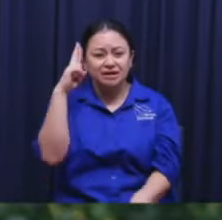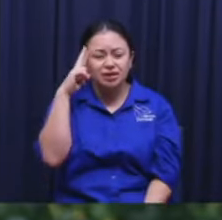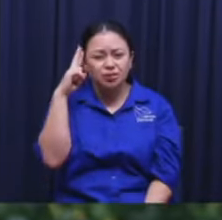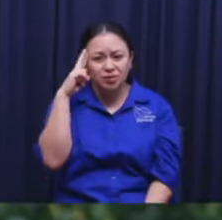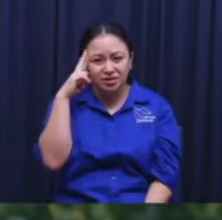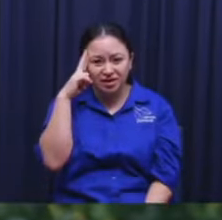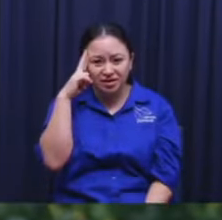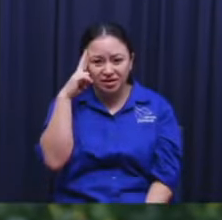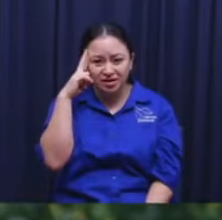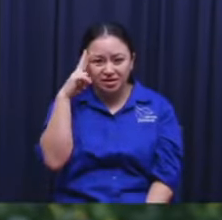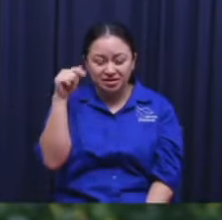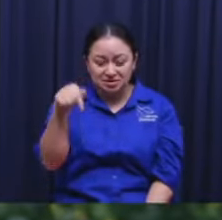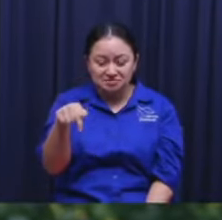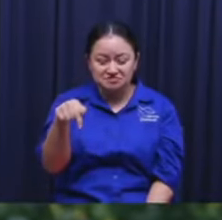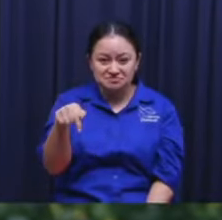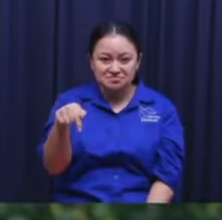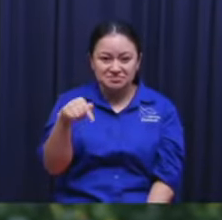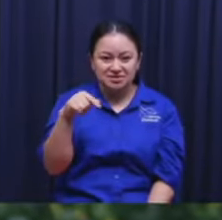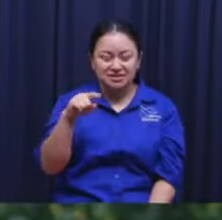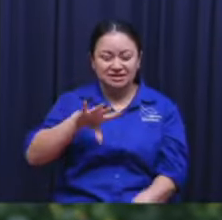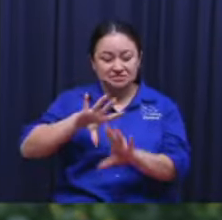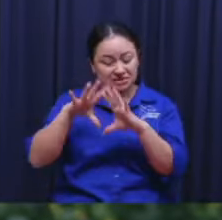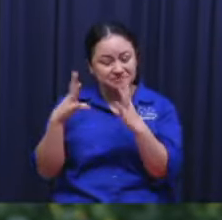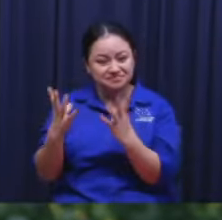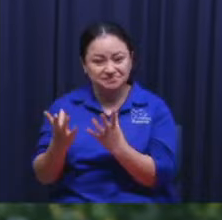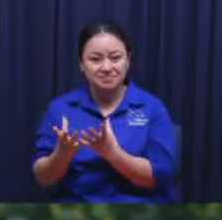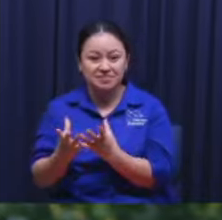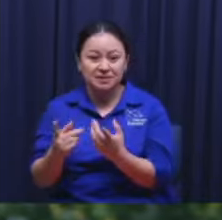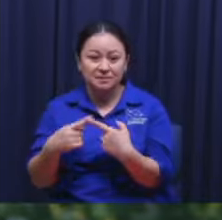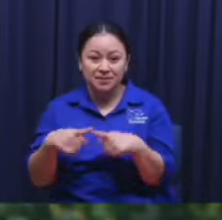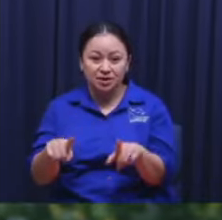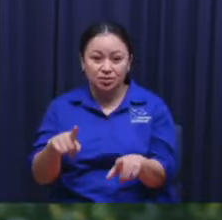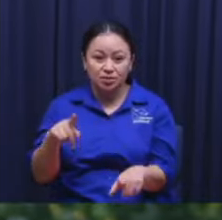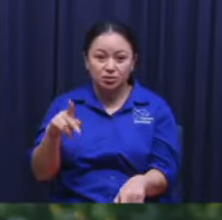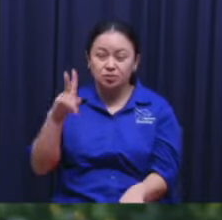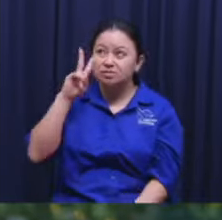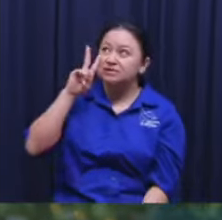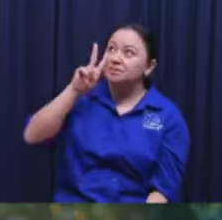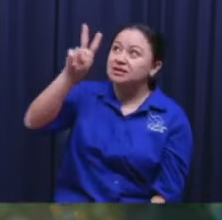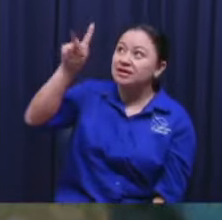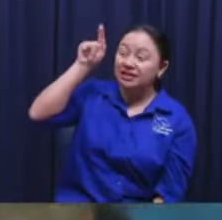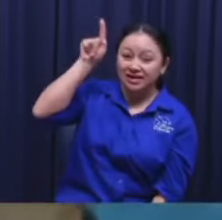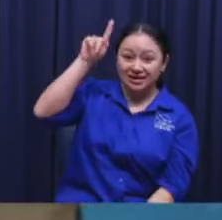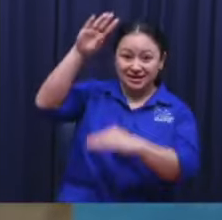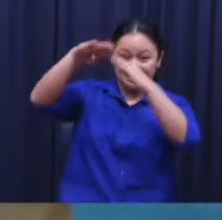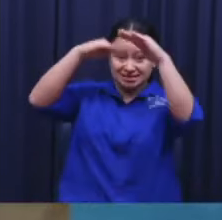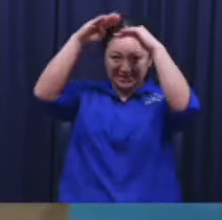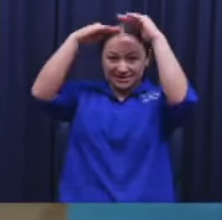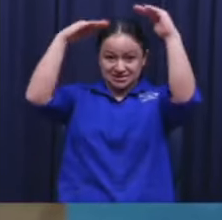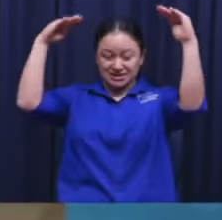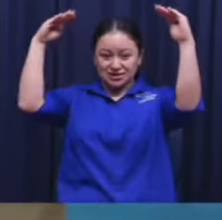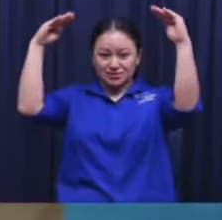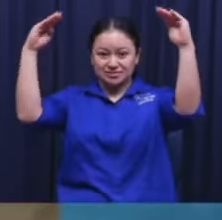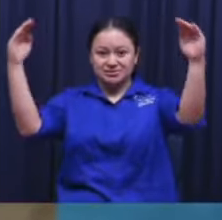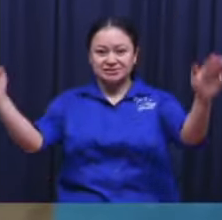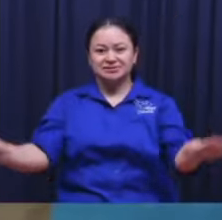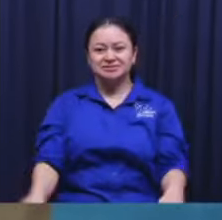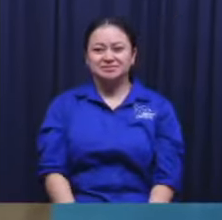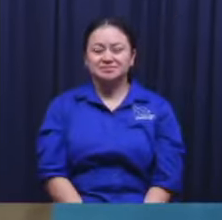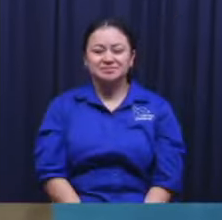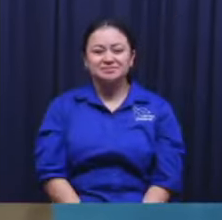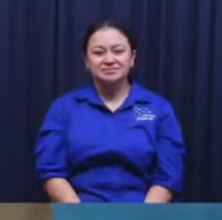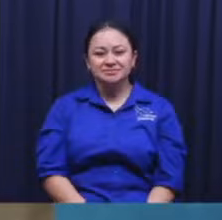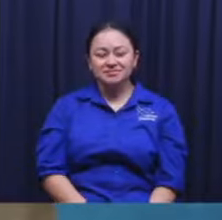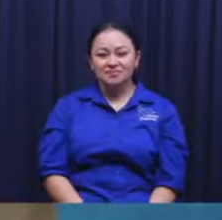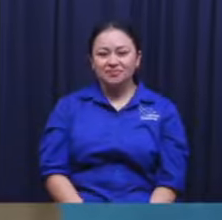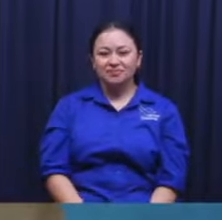cielo. Y me recuerdo, ¿sabe qué me ayuda a recordar bastante eso? La escatología. Pues cuando